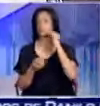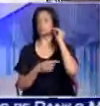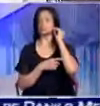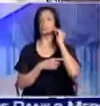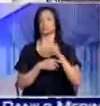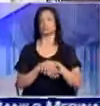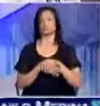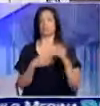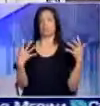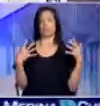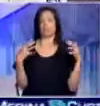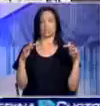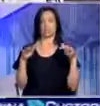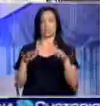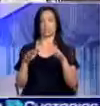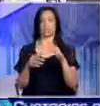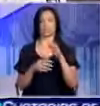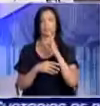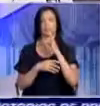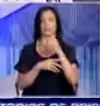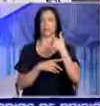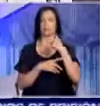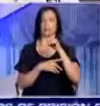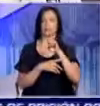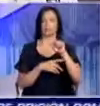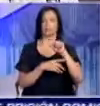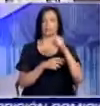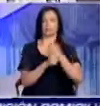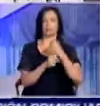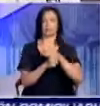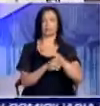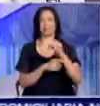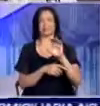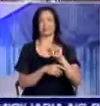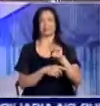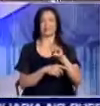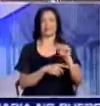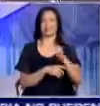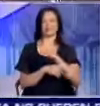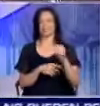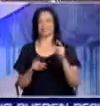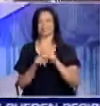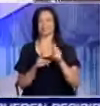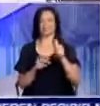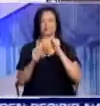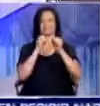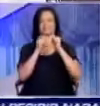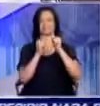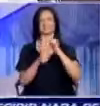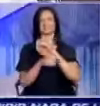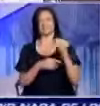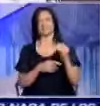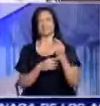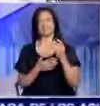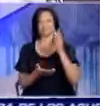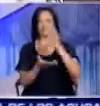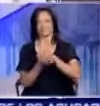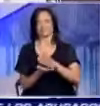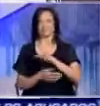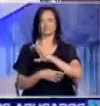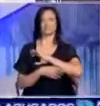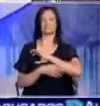casa hablando con Gisela por teléfono No mi vida yo estaba trabajando acabada ahí su comentario estaba bebiendo lo para